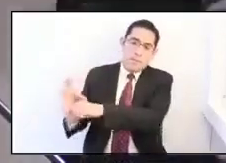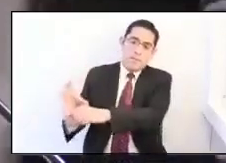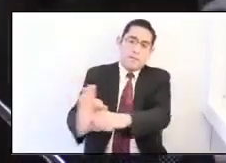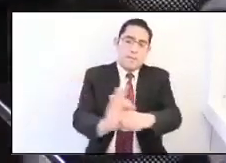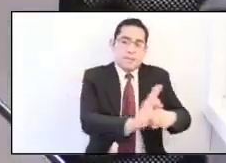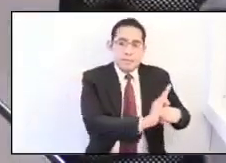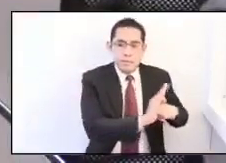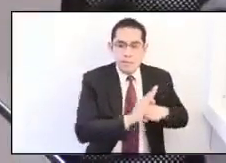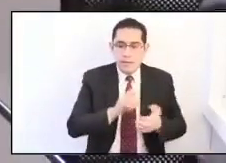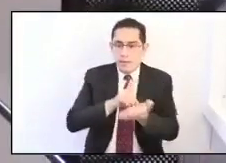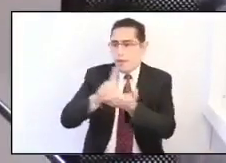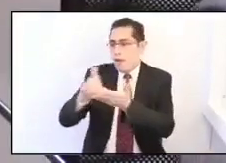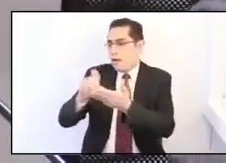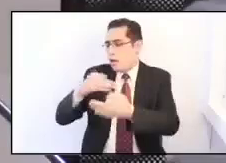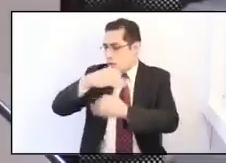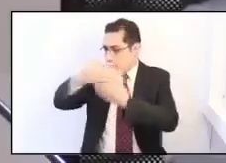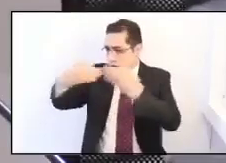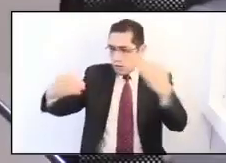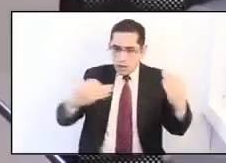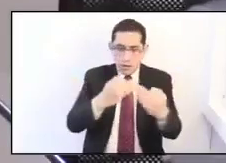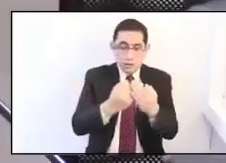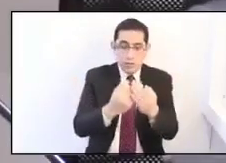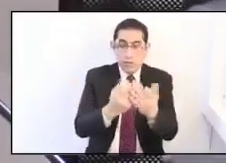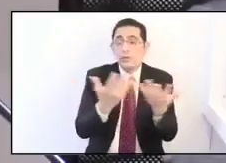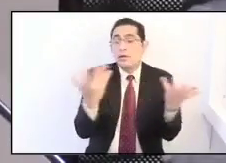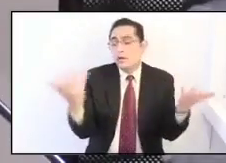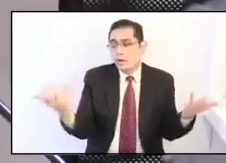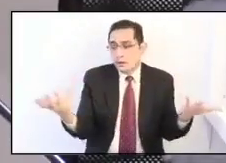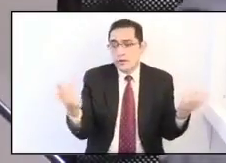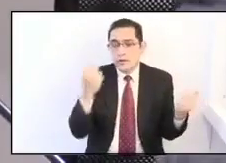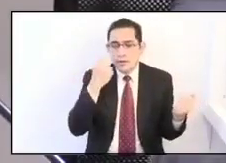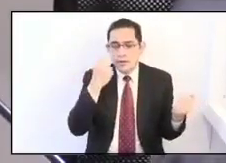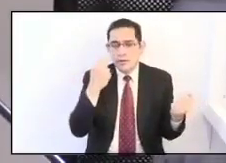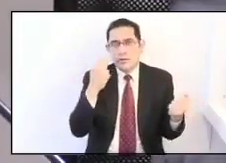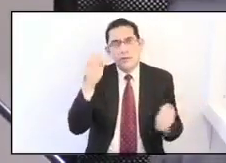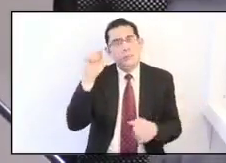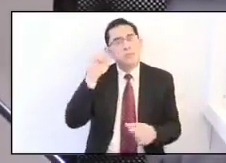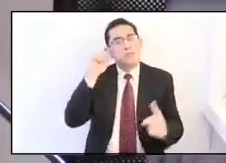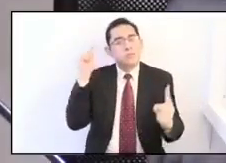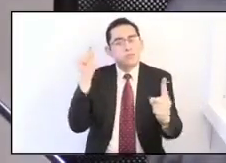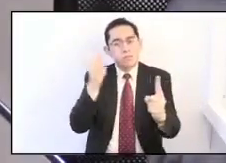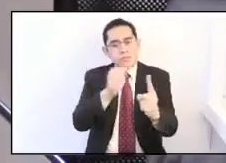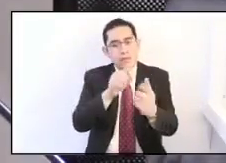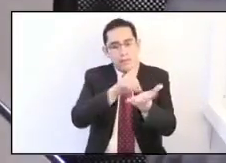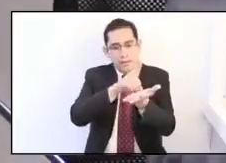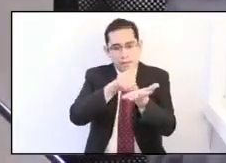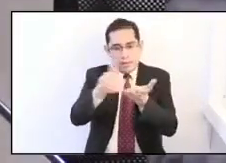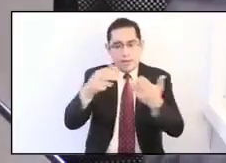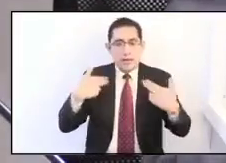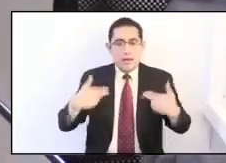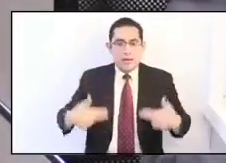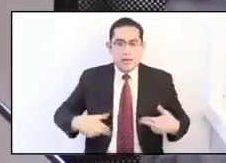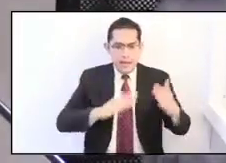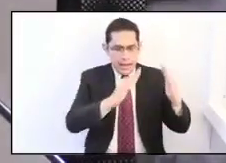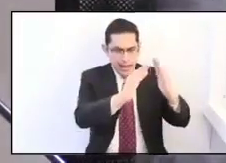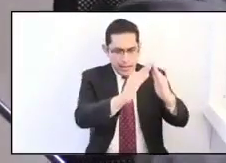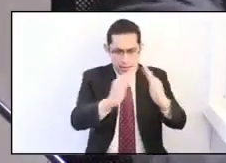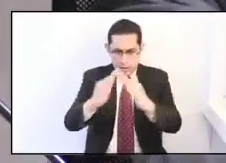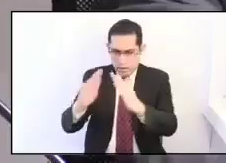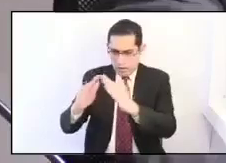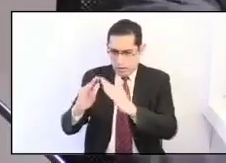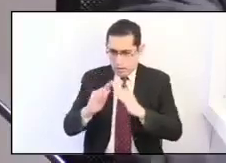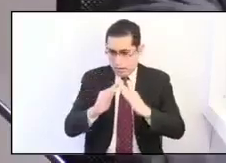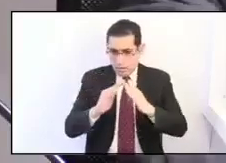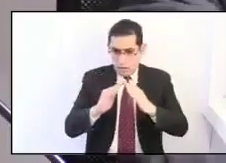personas. Ante ello, debe decirse que desde una perspectiva de derechos humanos, la vivienda es mucho más que un